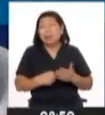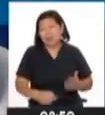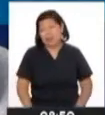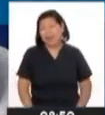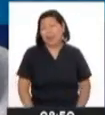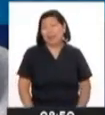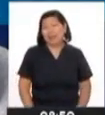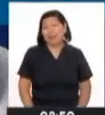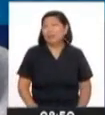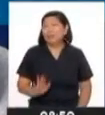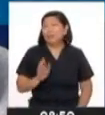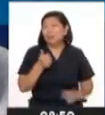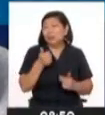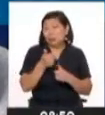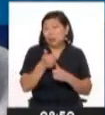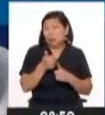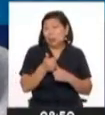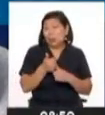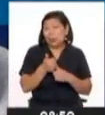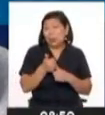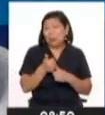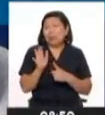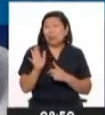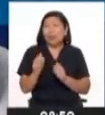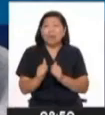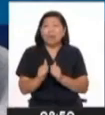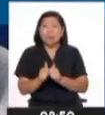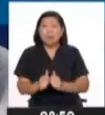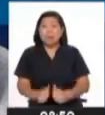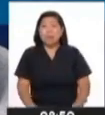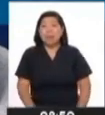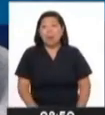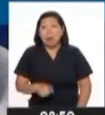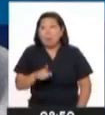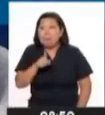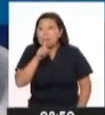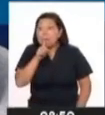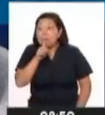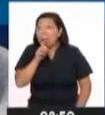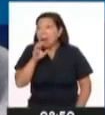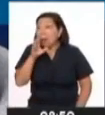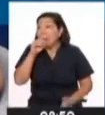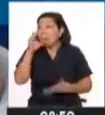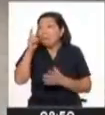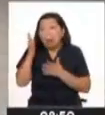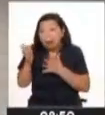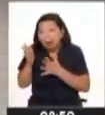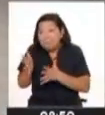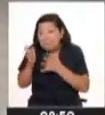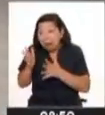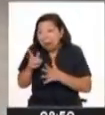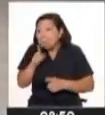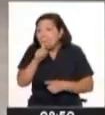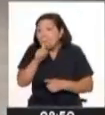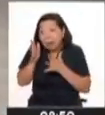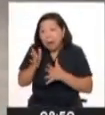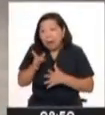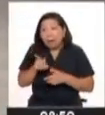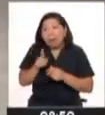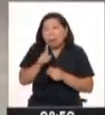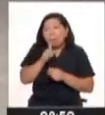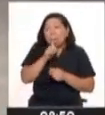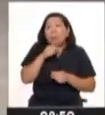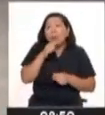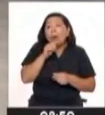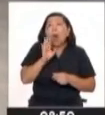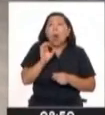porque sus propios progenitores les piden que guarden esa información, que ya pasó, que nos alejamos,